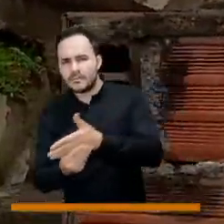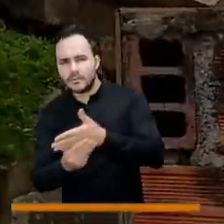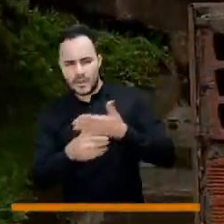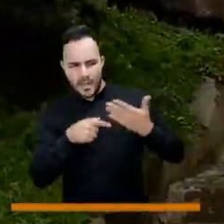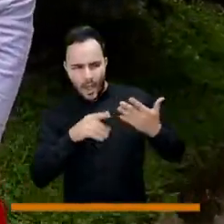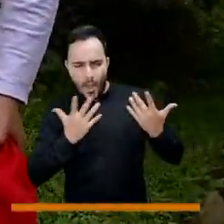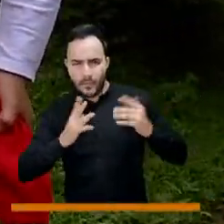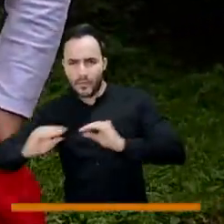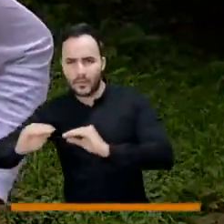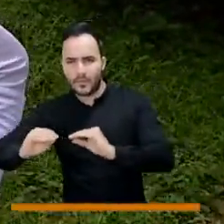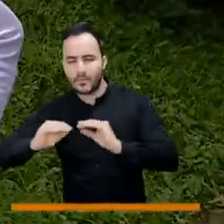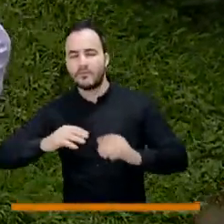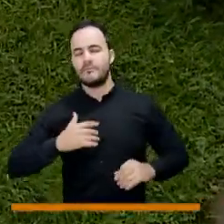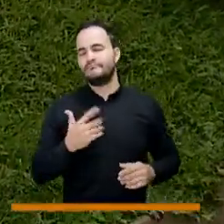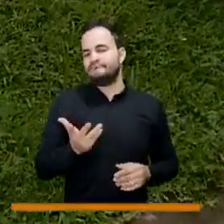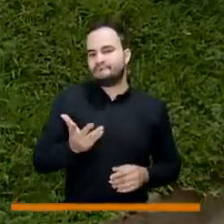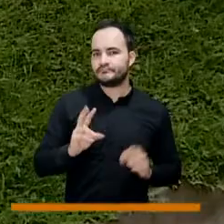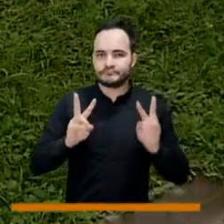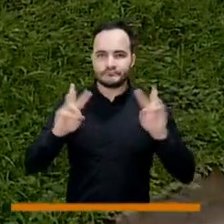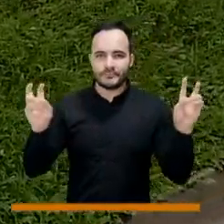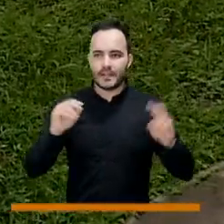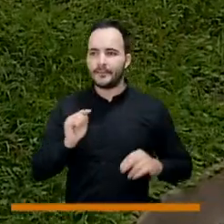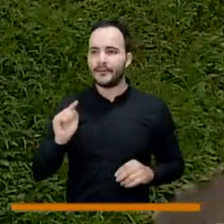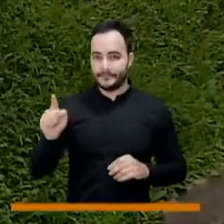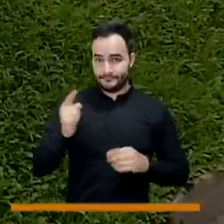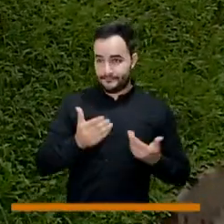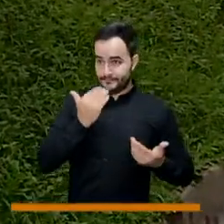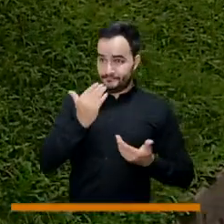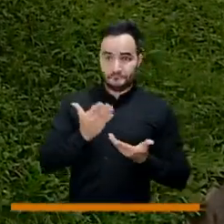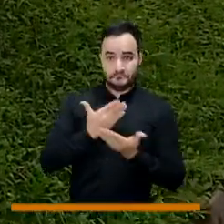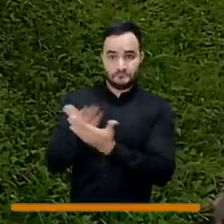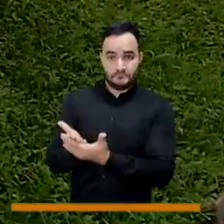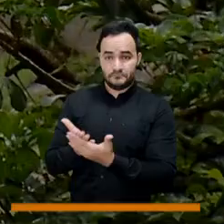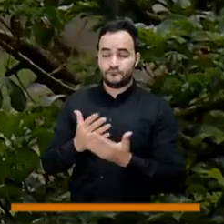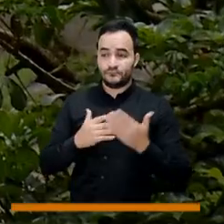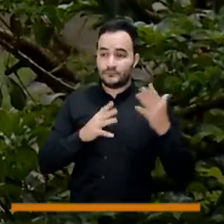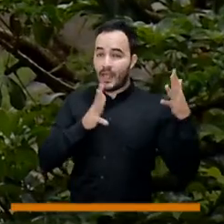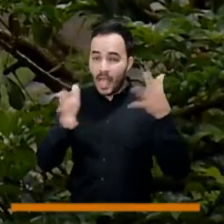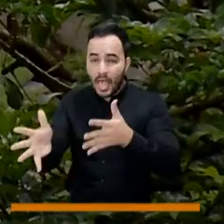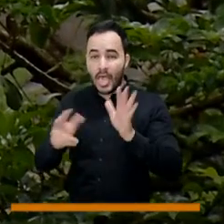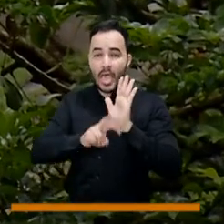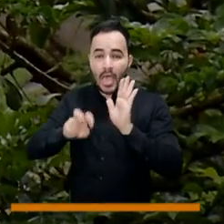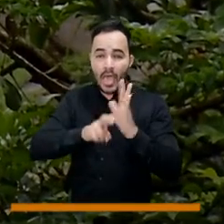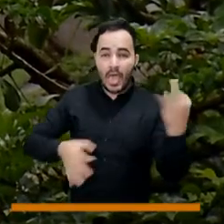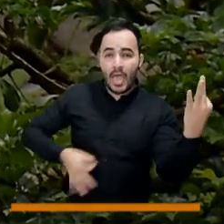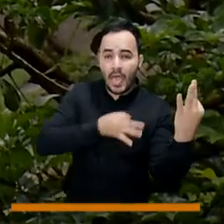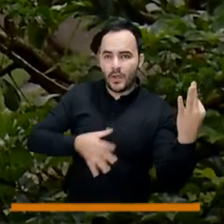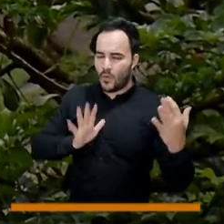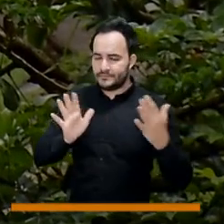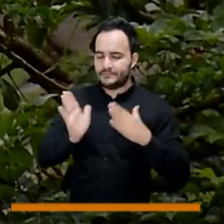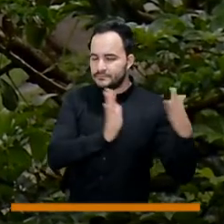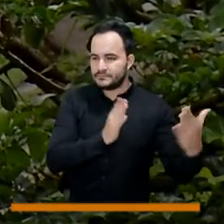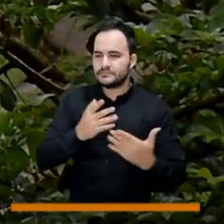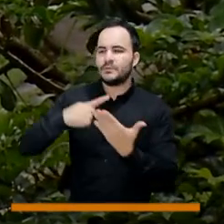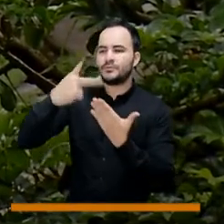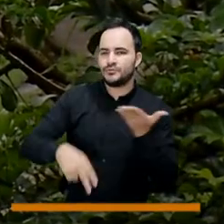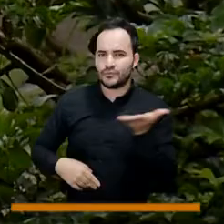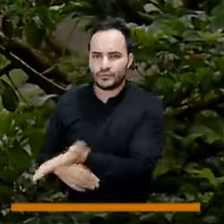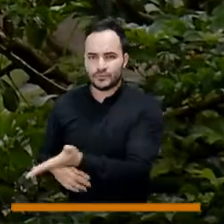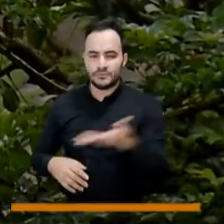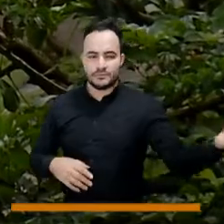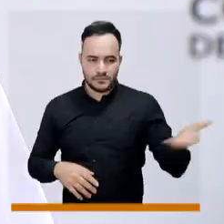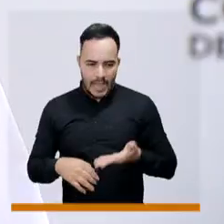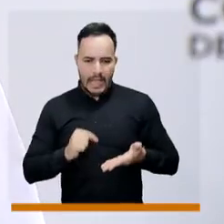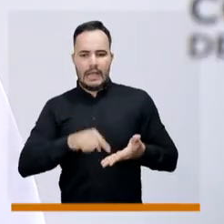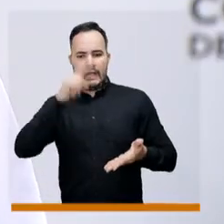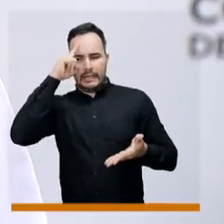alternativas que permitan desde metodologías activas que se involucran con aprendizaje basado en proyectos con los muchachos para que ellos